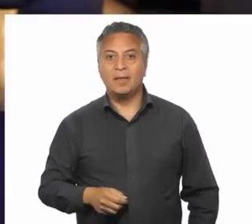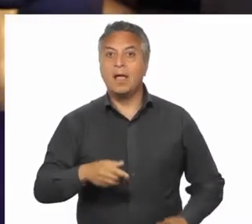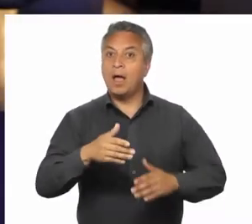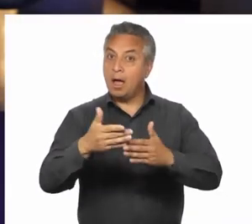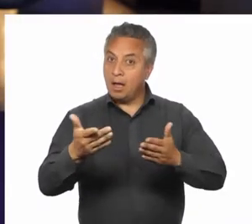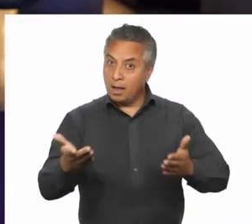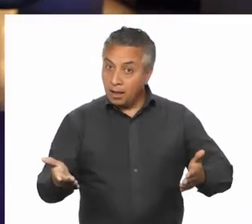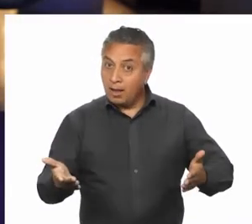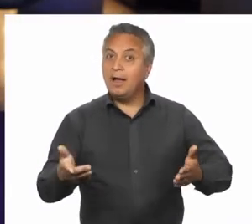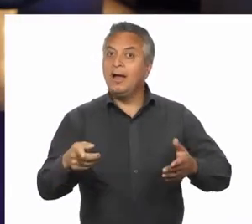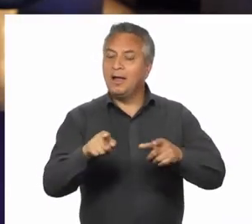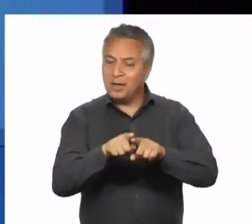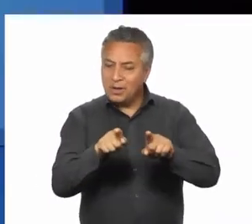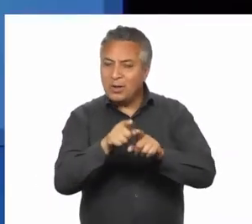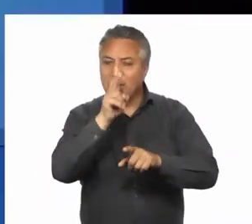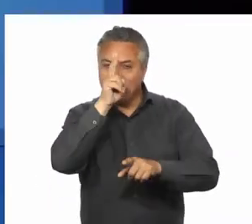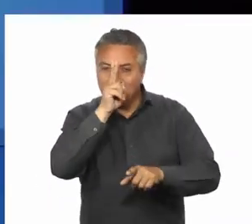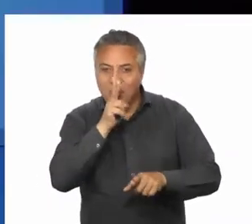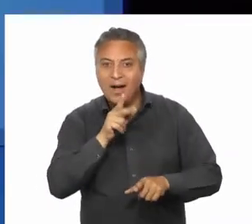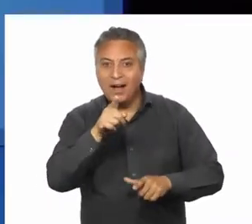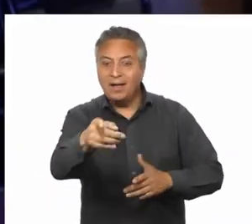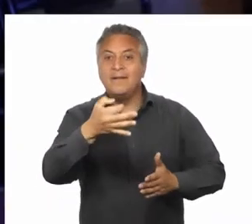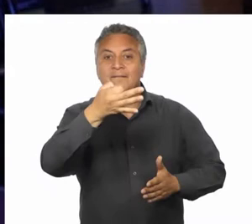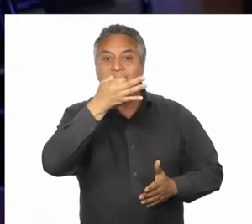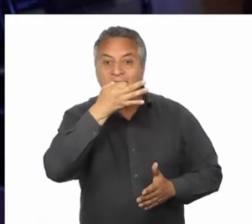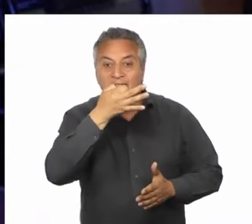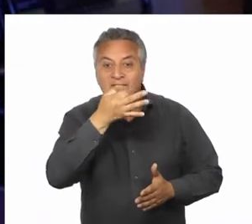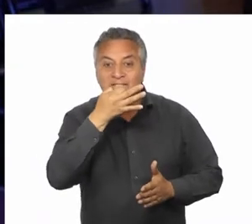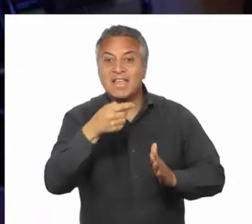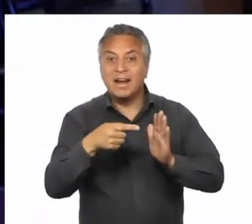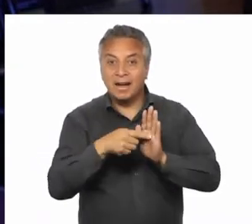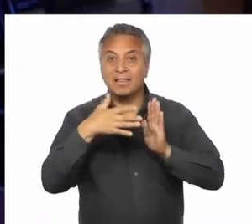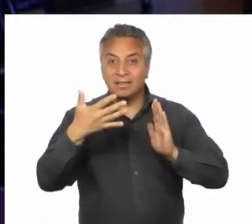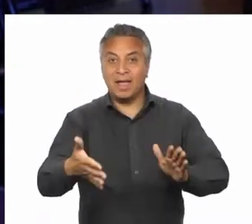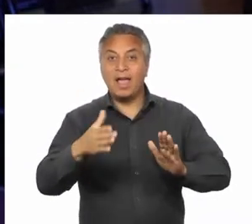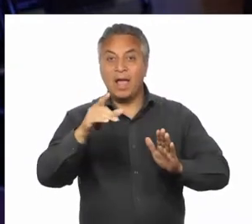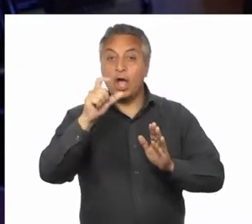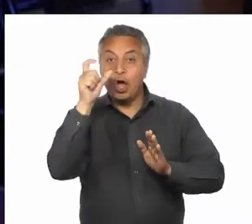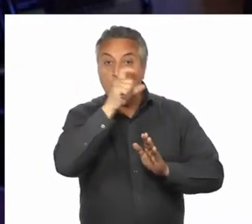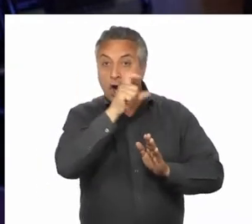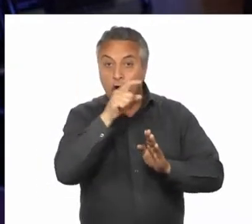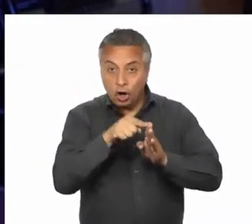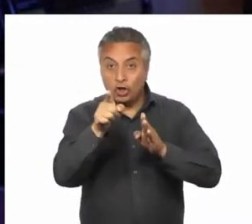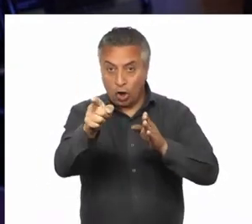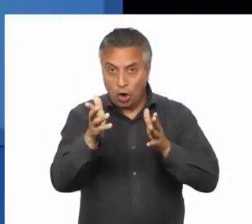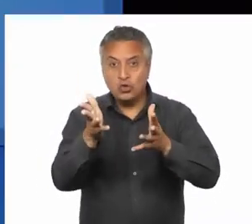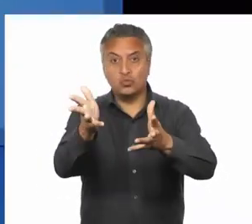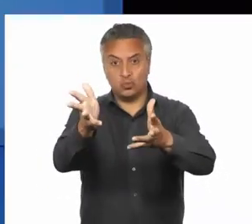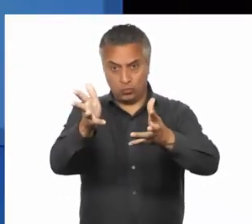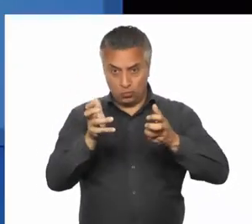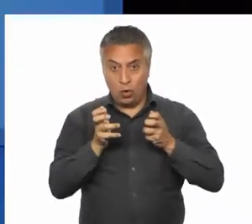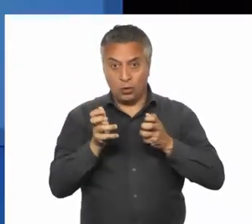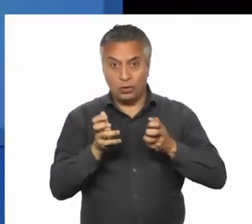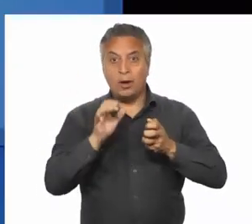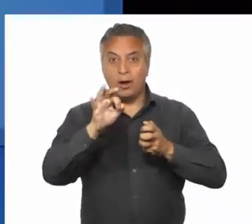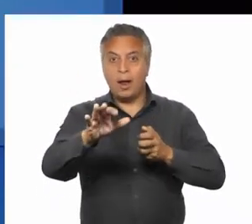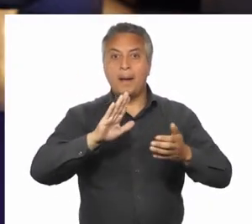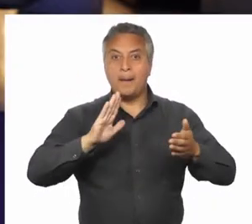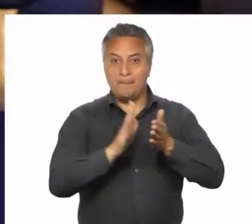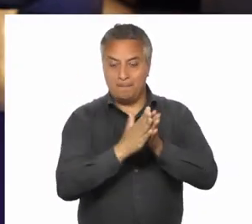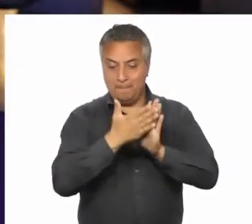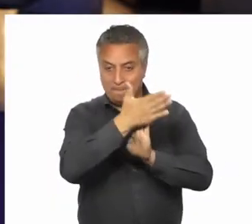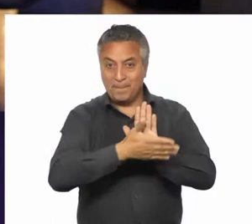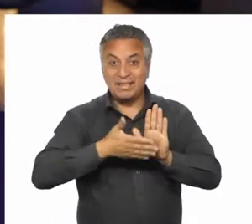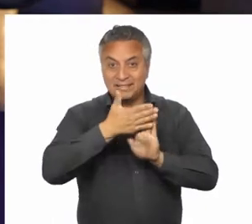El fenómeno es muy similar. El color verde es absorbido por la tinta roja del plumón y la pizarra